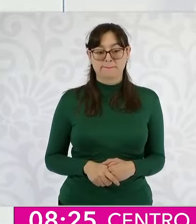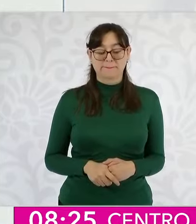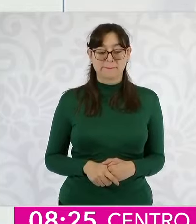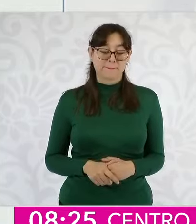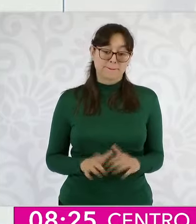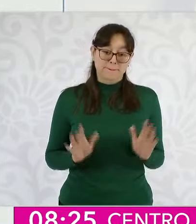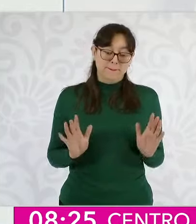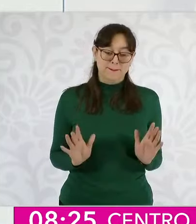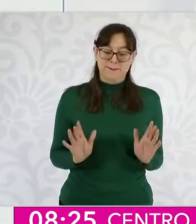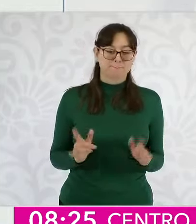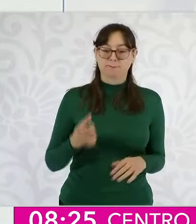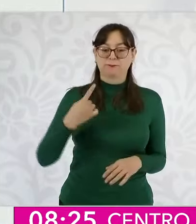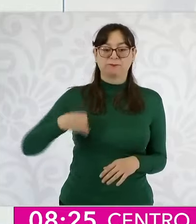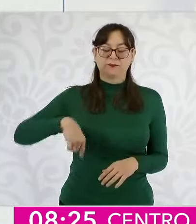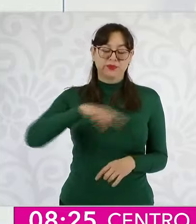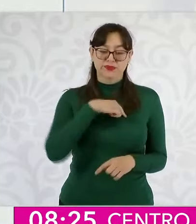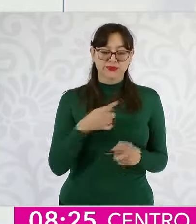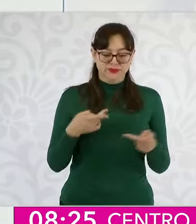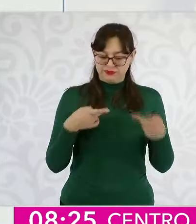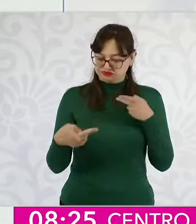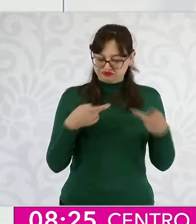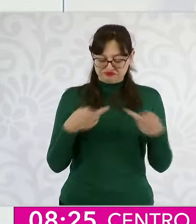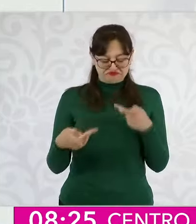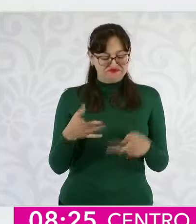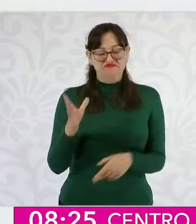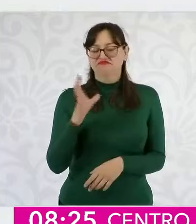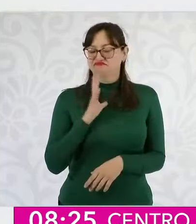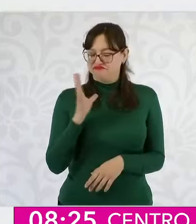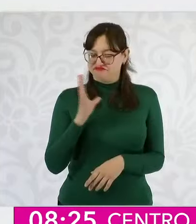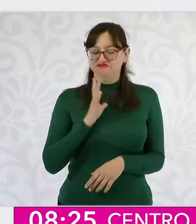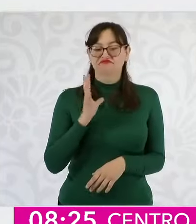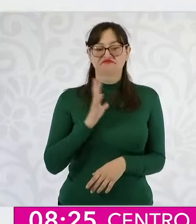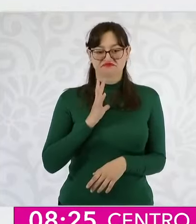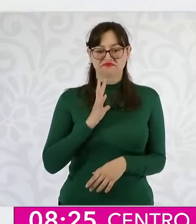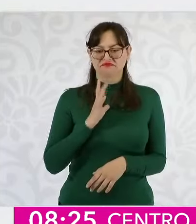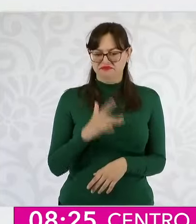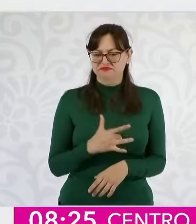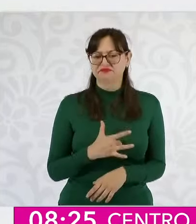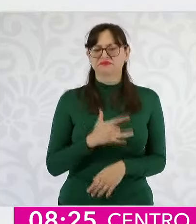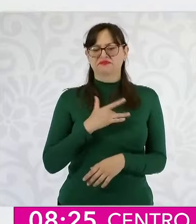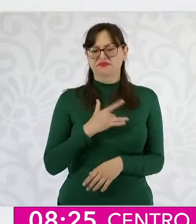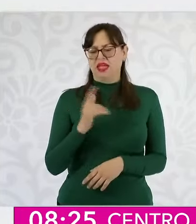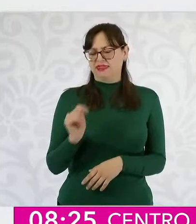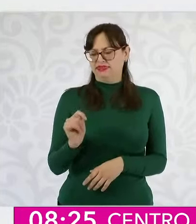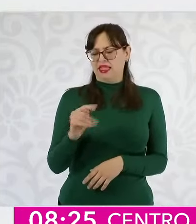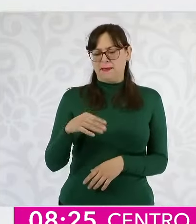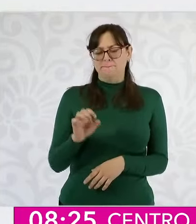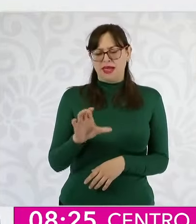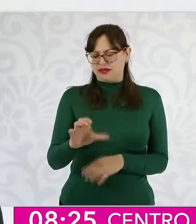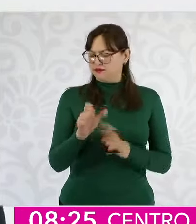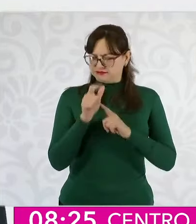Entonces, nosotros tenemos un plan y yo estoy convencida que va a permanecer el tratado.